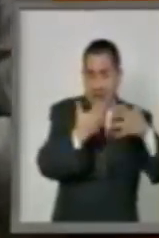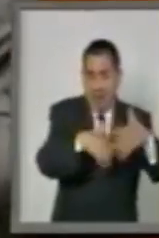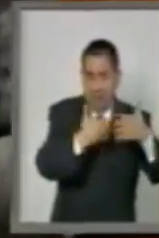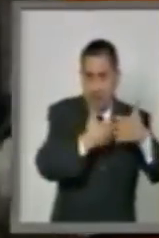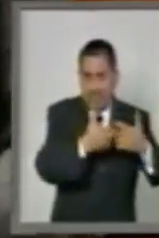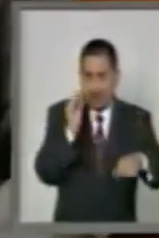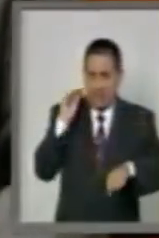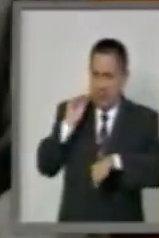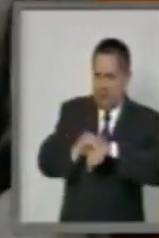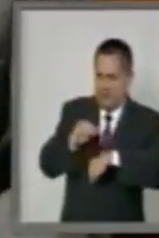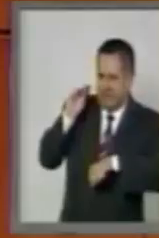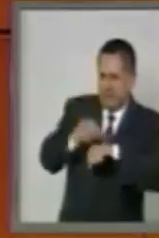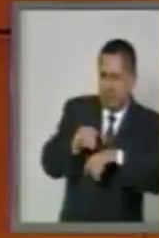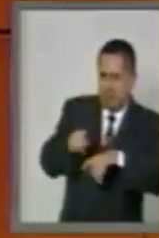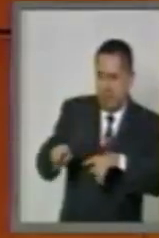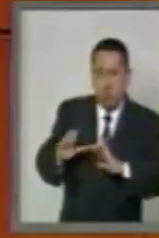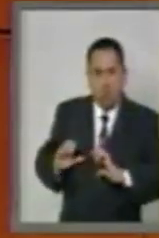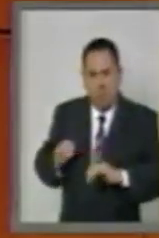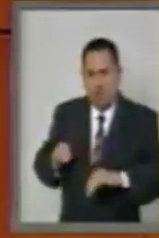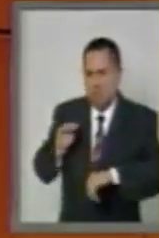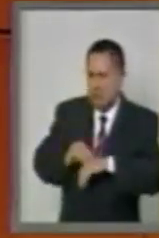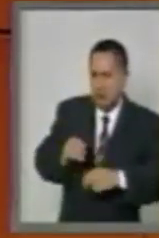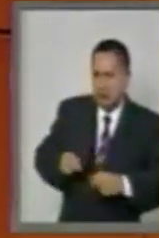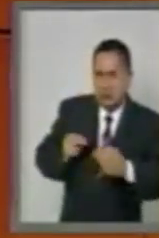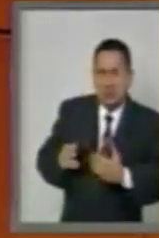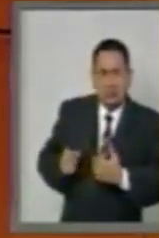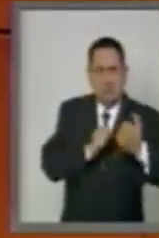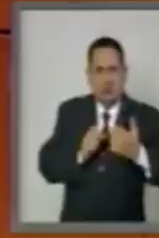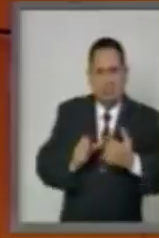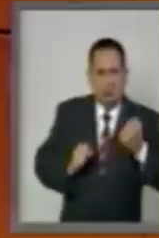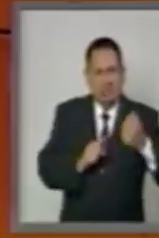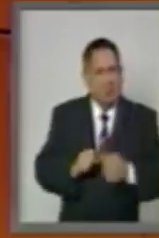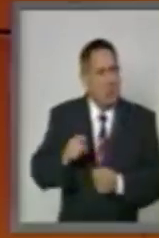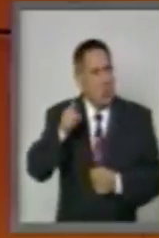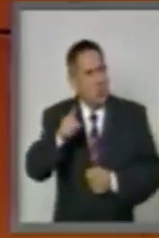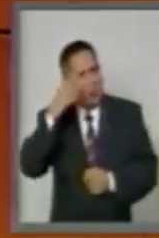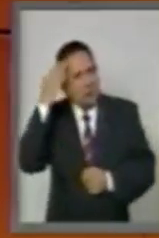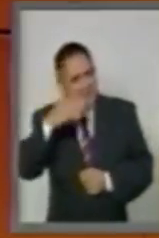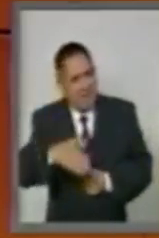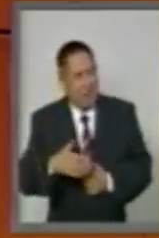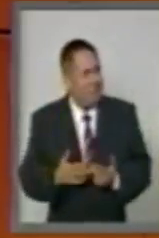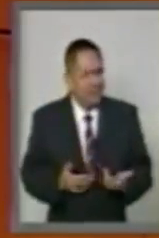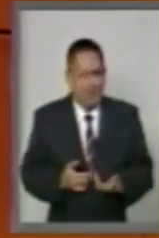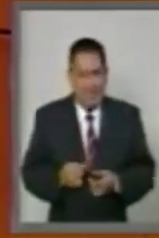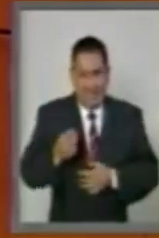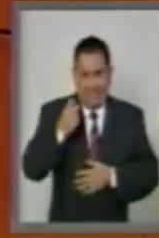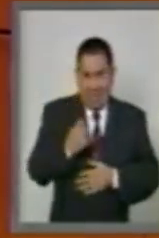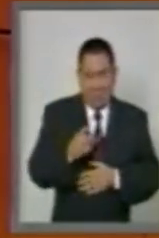extranjera especulativa. Una política que usted sabe muy bien que no va a permitir